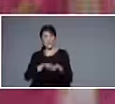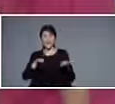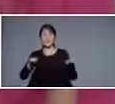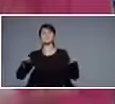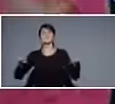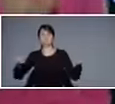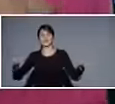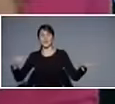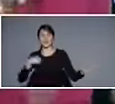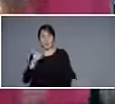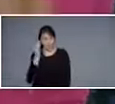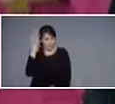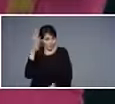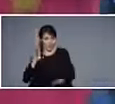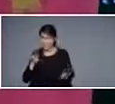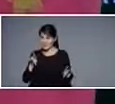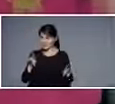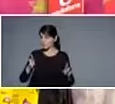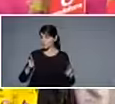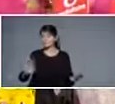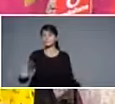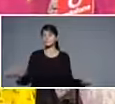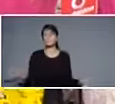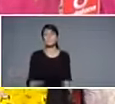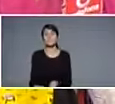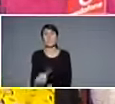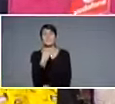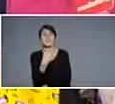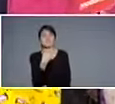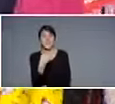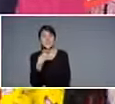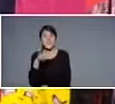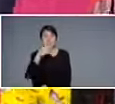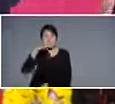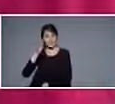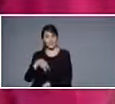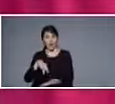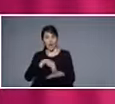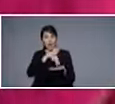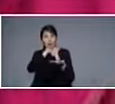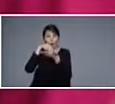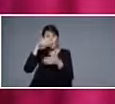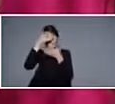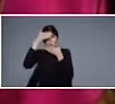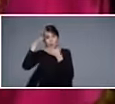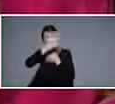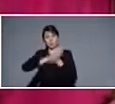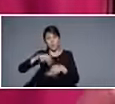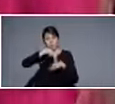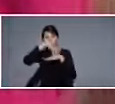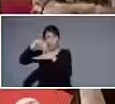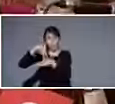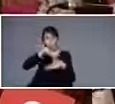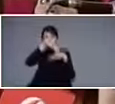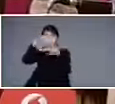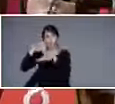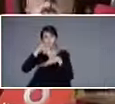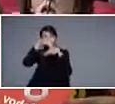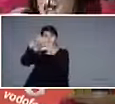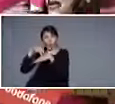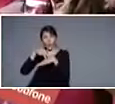somos iguales y yo no me lo invento. Dicen que Yasmín volaba por Marruecos en la alfombra con un